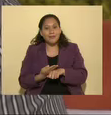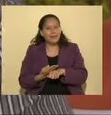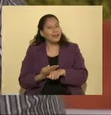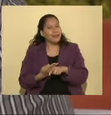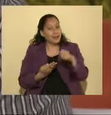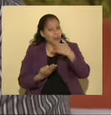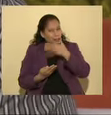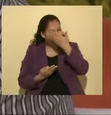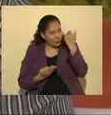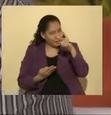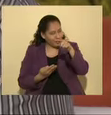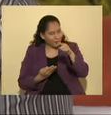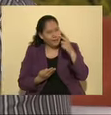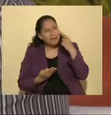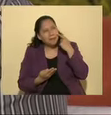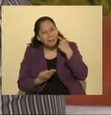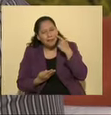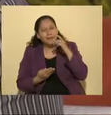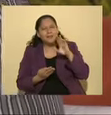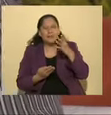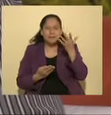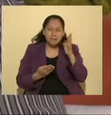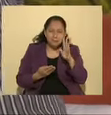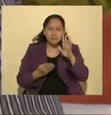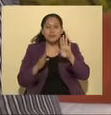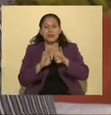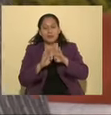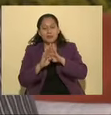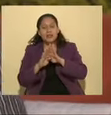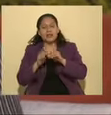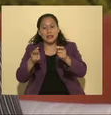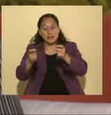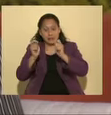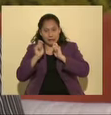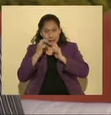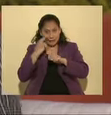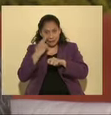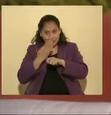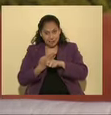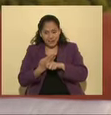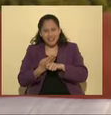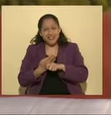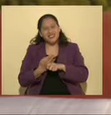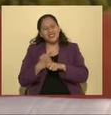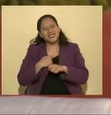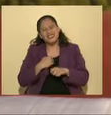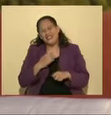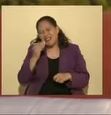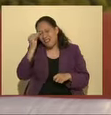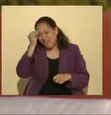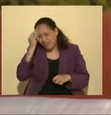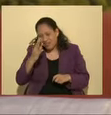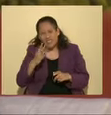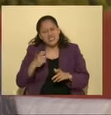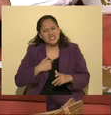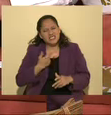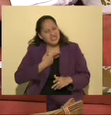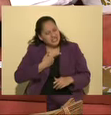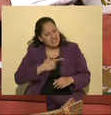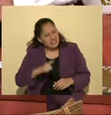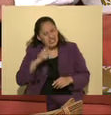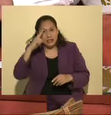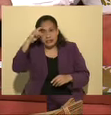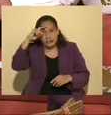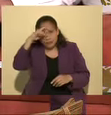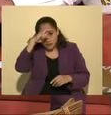notado que más o menos, como que todo lo que tenga que ver con responsabilidad, como que le pesa a la sociedad. ¿Sí me explico?